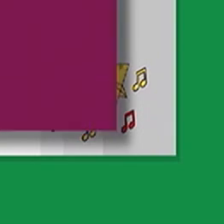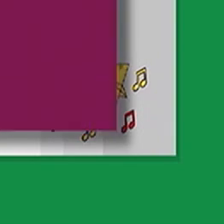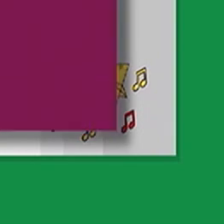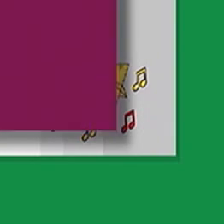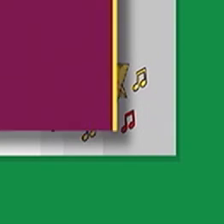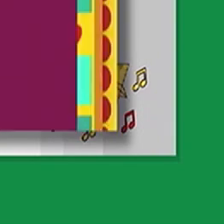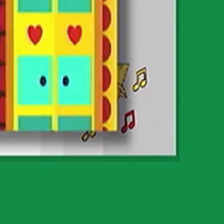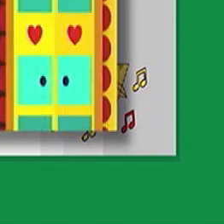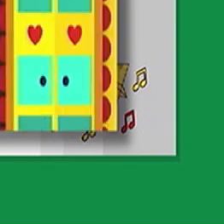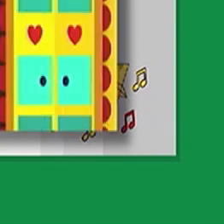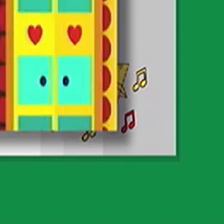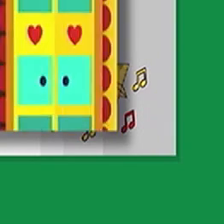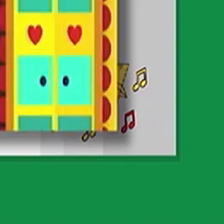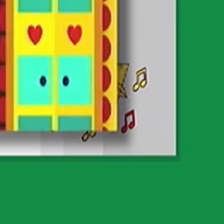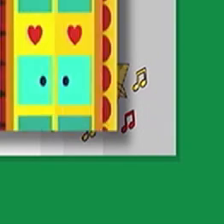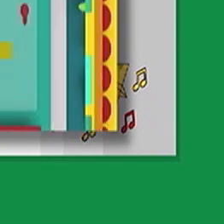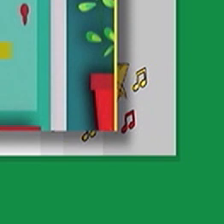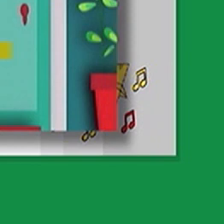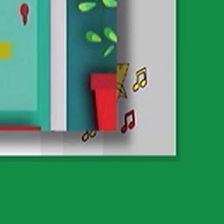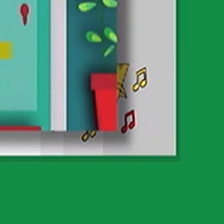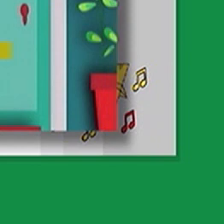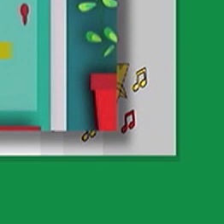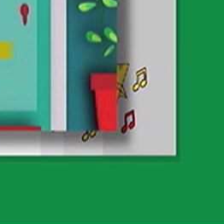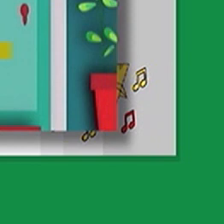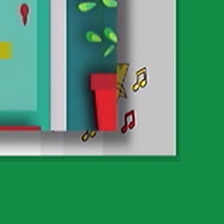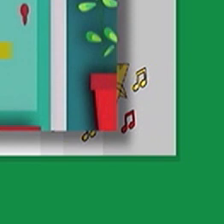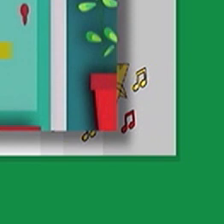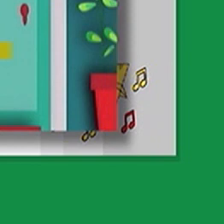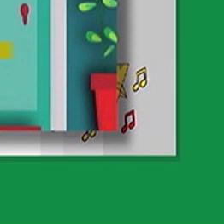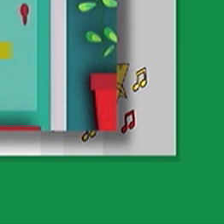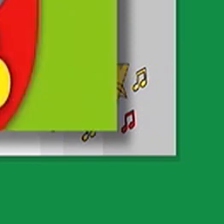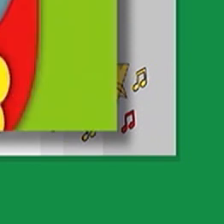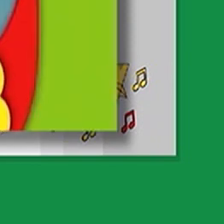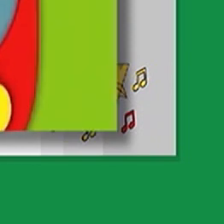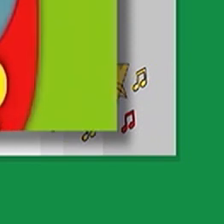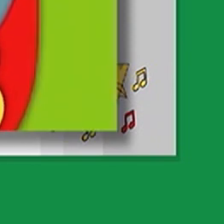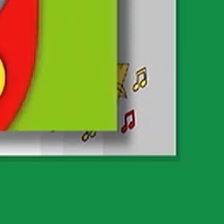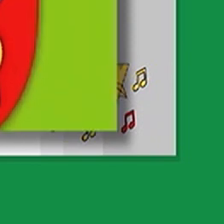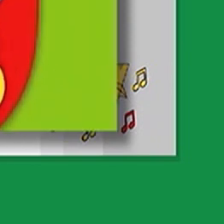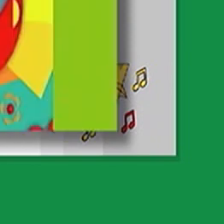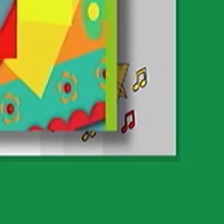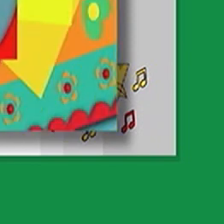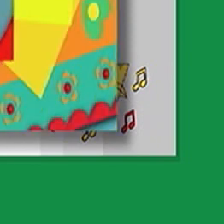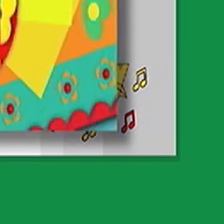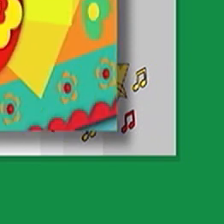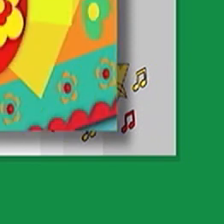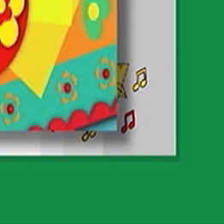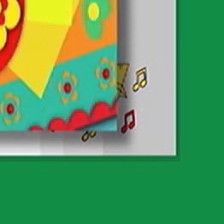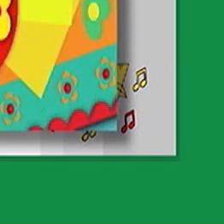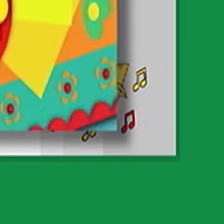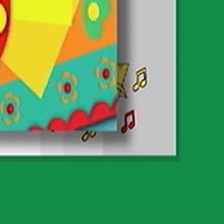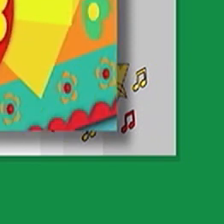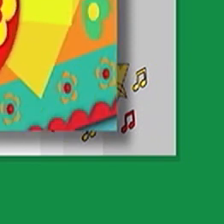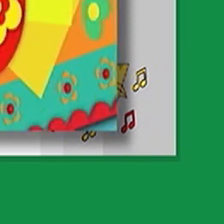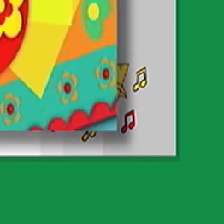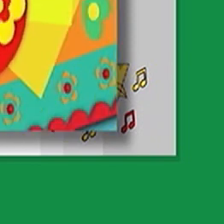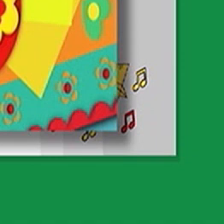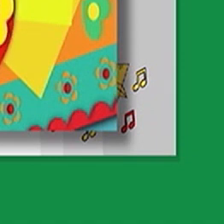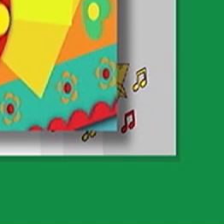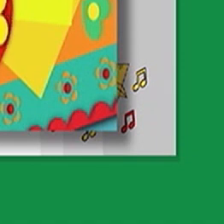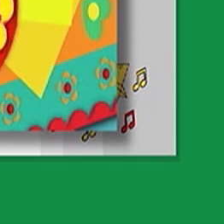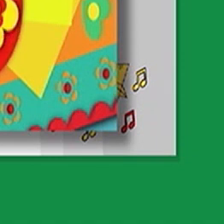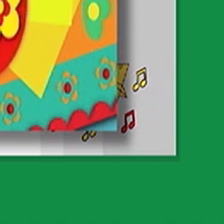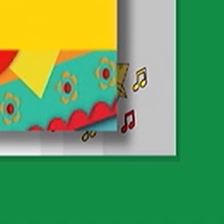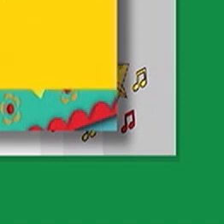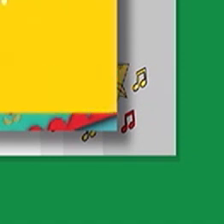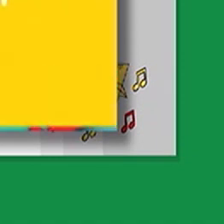la. Para entrar hay que llamar así, así. Veamos el polvo de los zapaticos aquí,